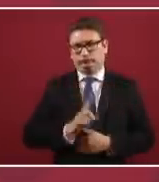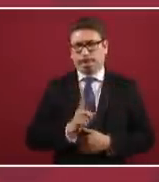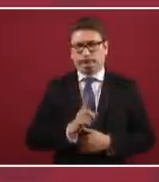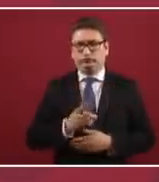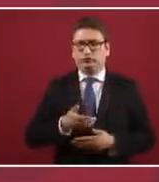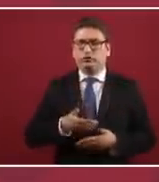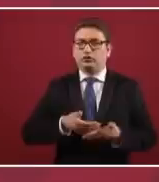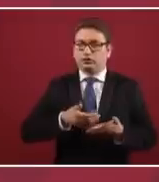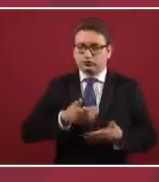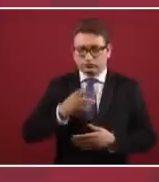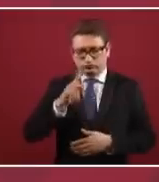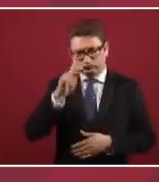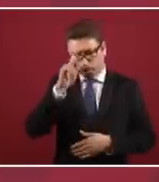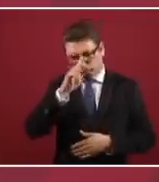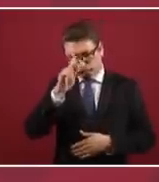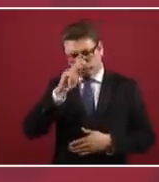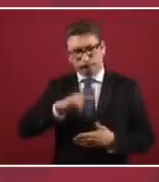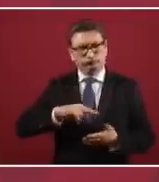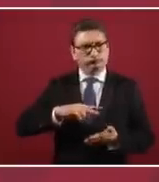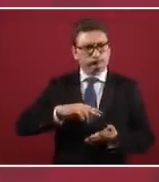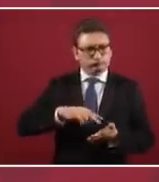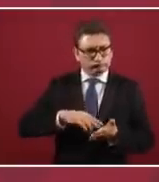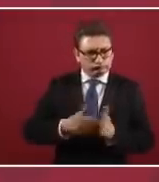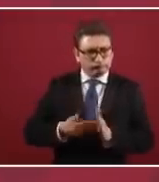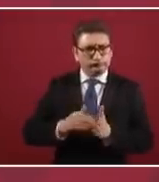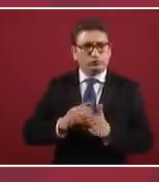para no caer en las provocaciones.